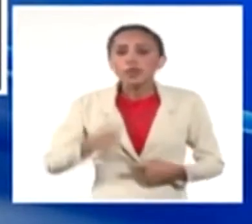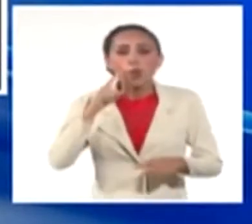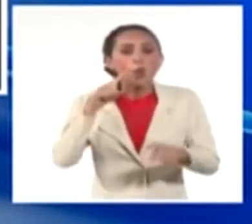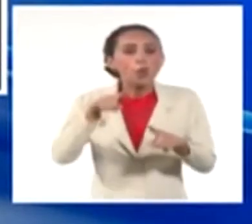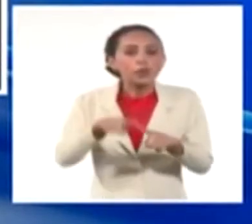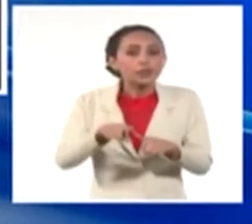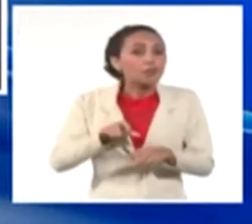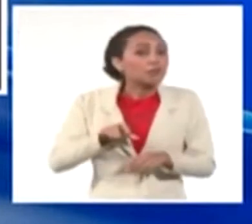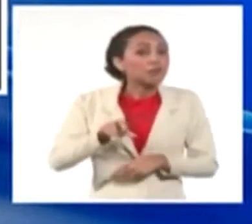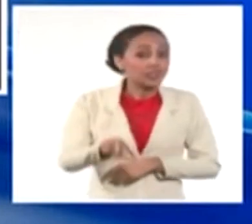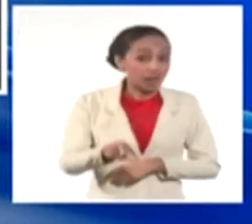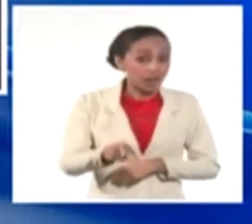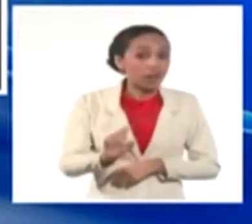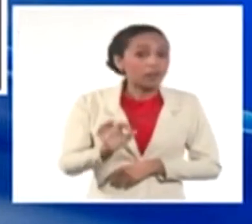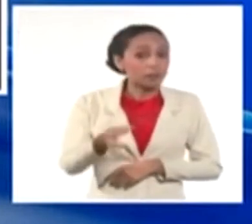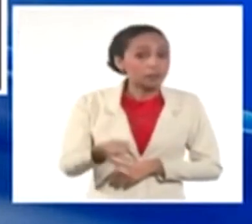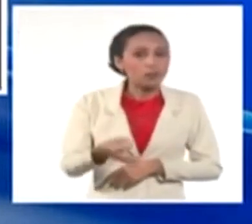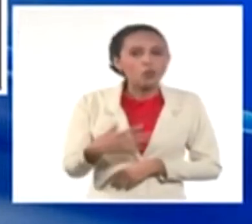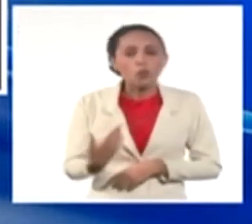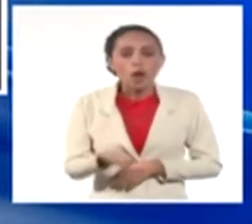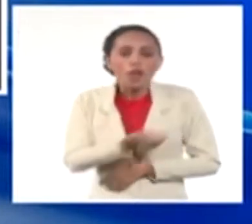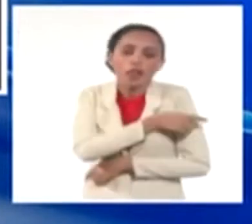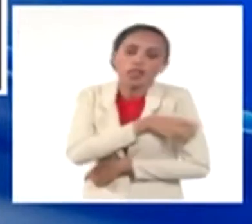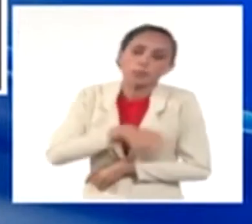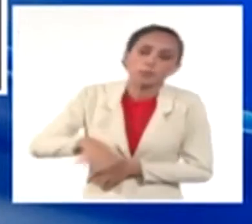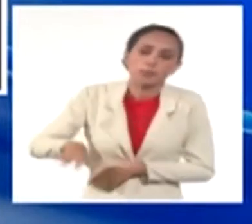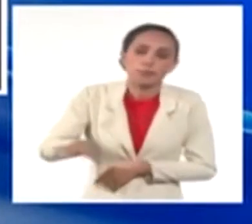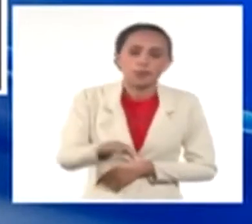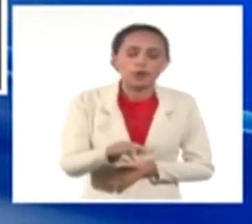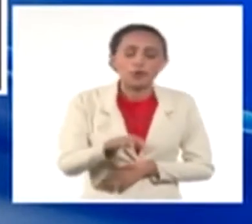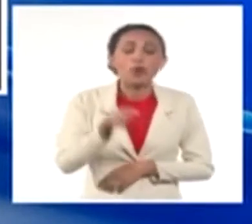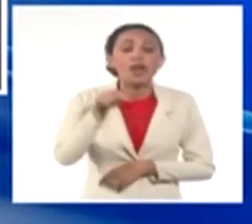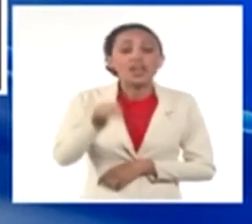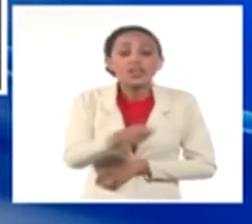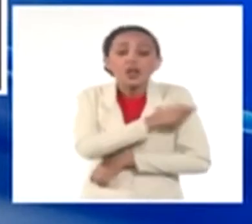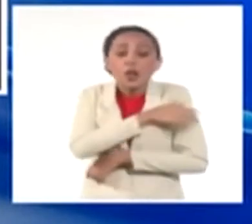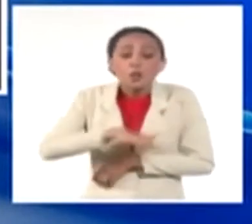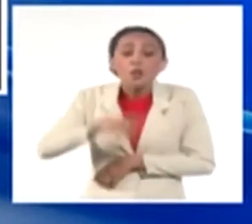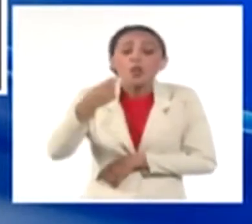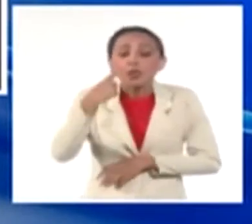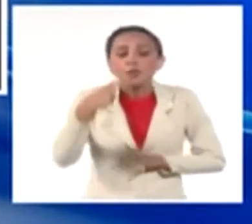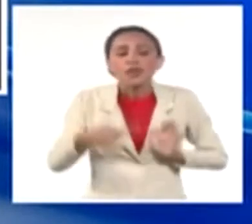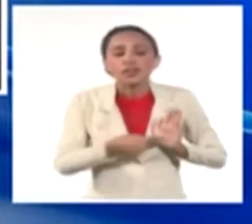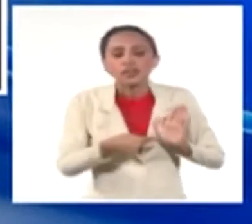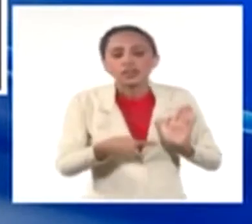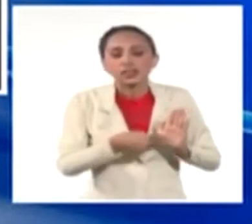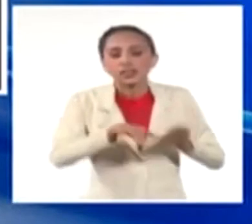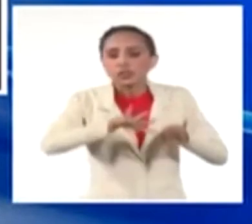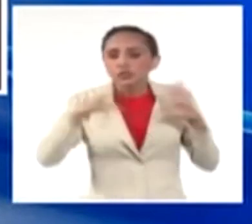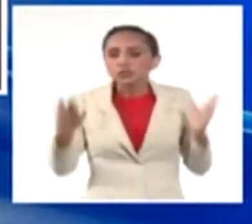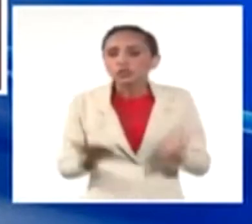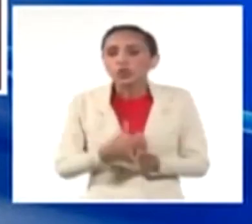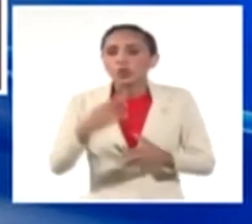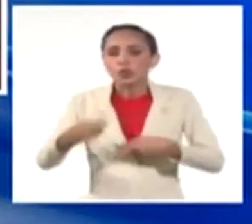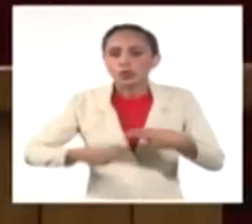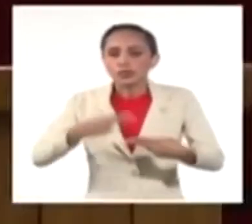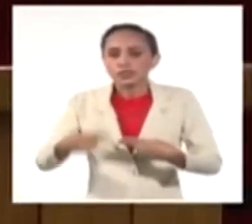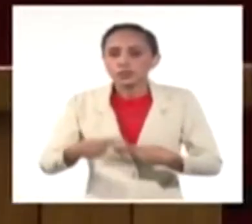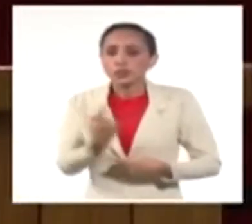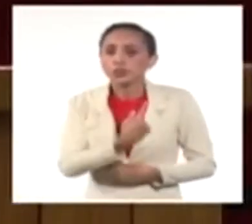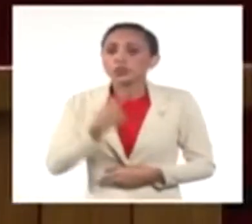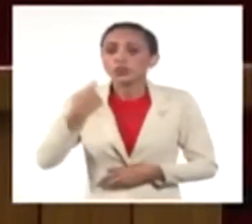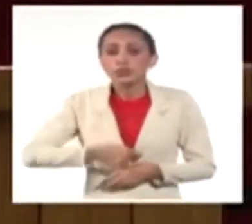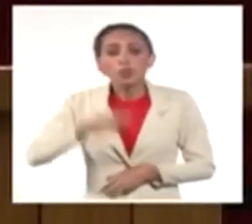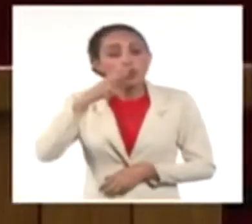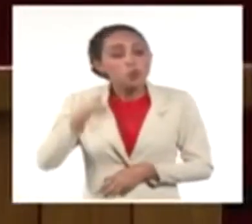final, que es el pueblo, y el pueblo tiene que verse reflejado en todo lo que hagamos. Hay que buscar la